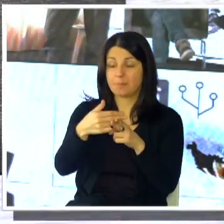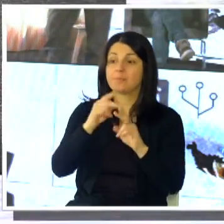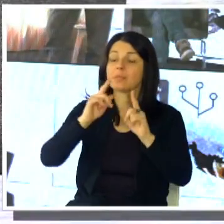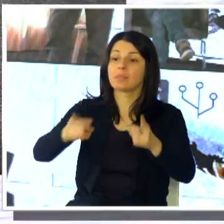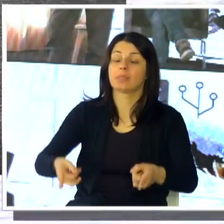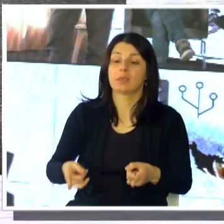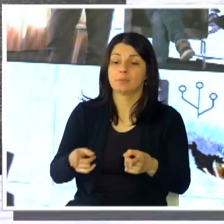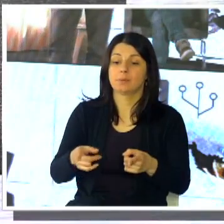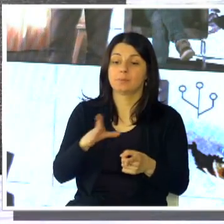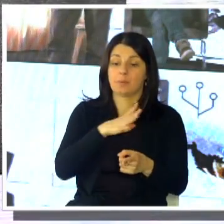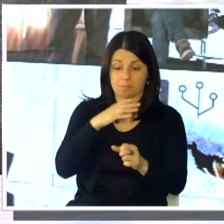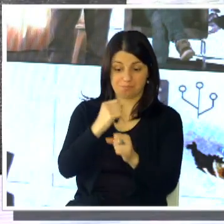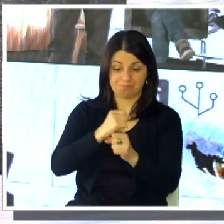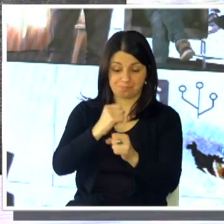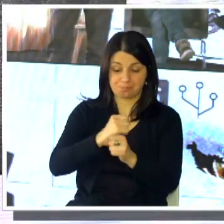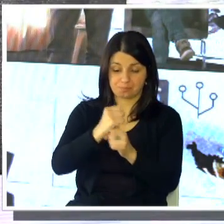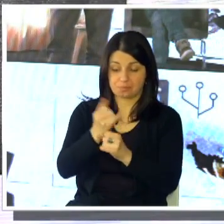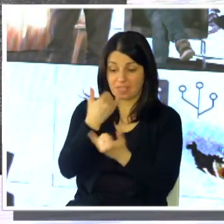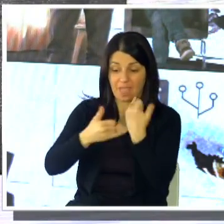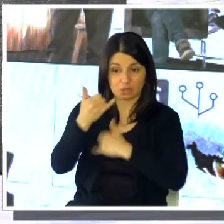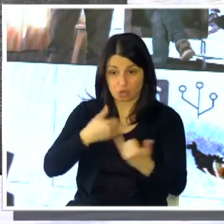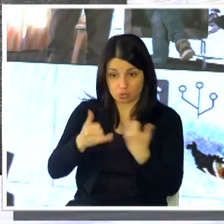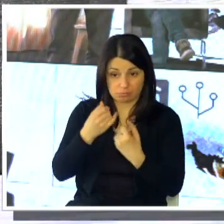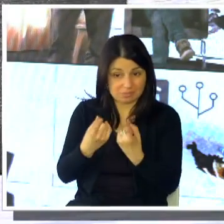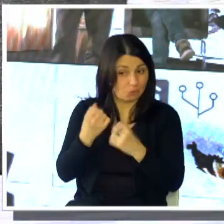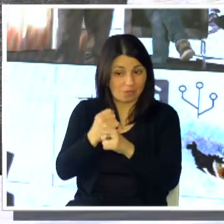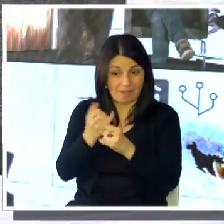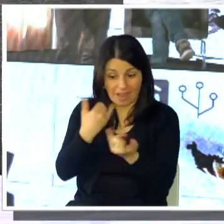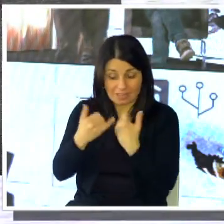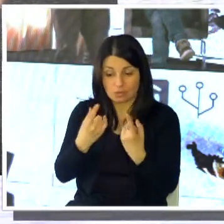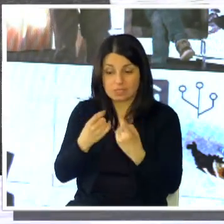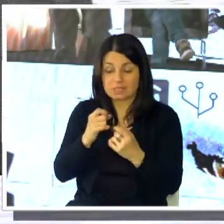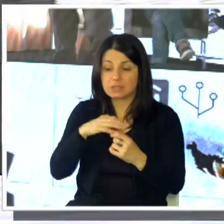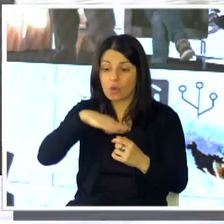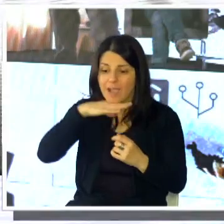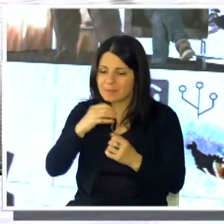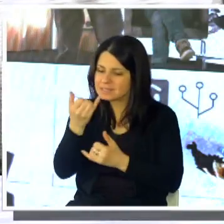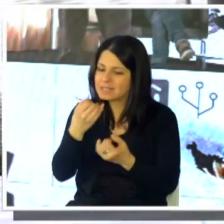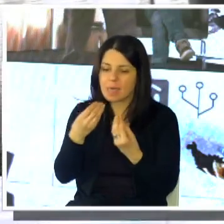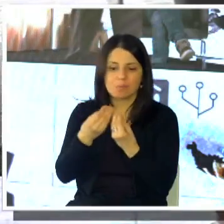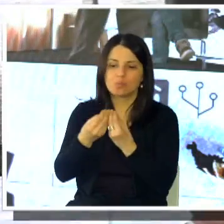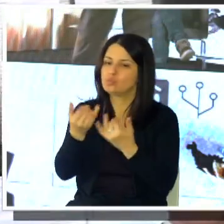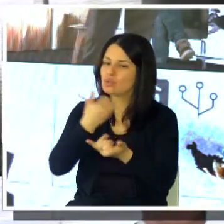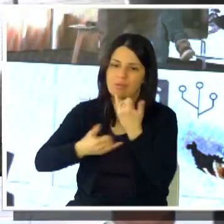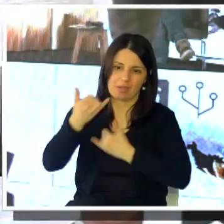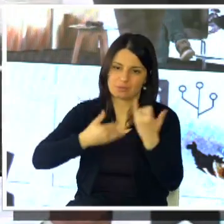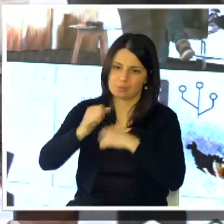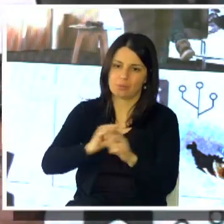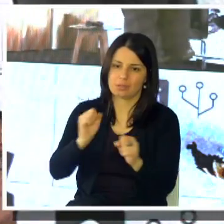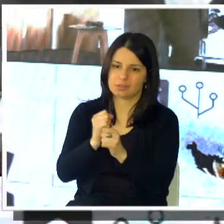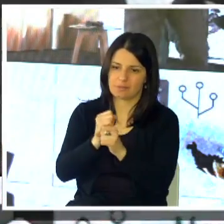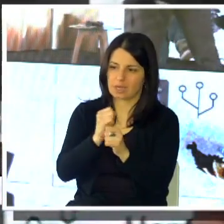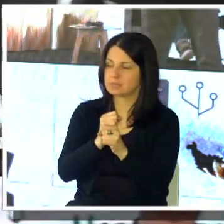tener que trabajar con esos datos. Tengo que tener la capacidad de trabajar con grandes volúmenes de datos. Y